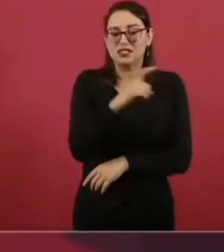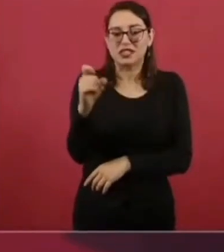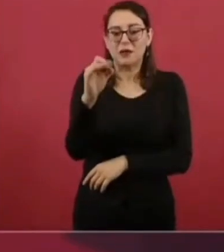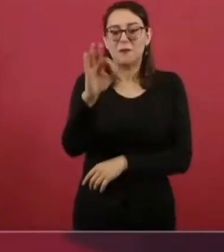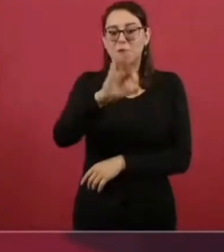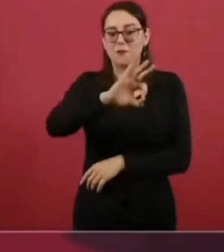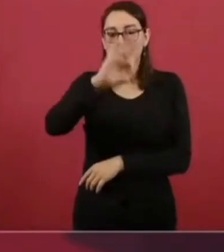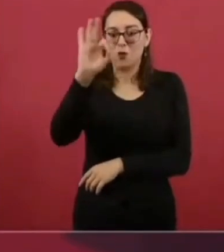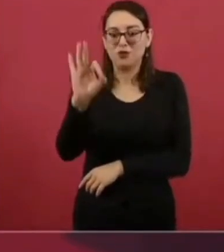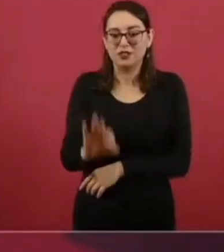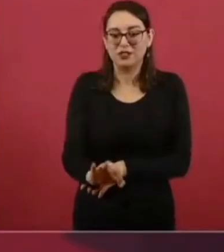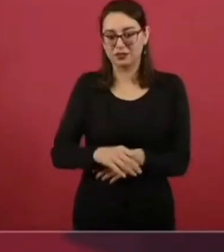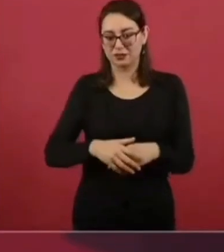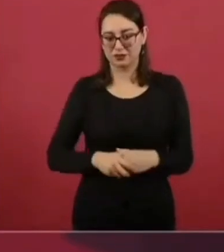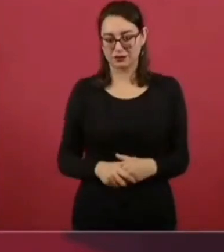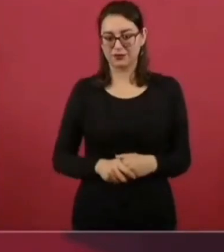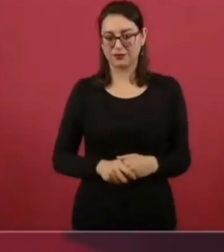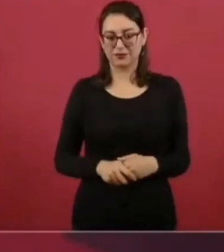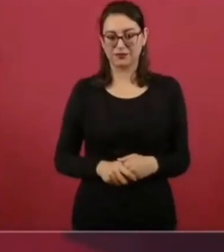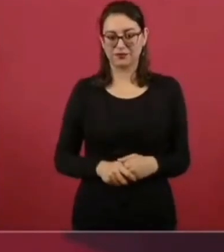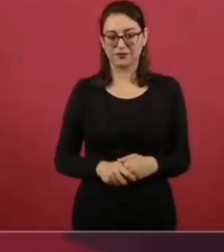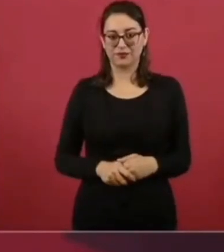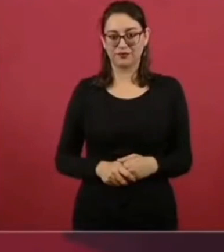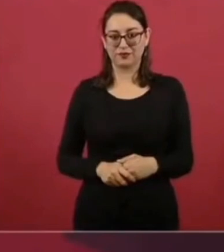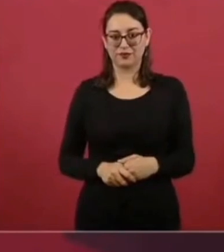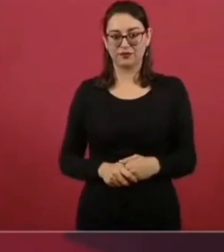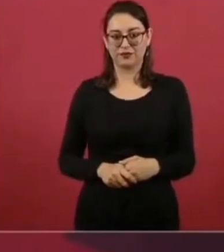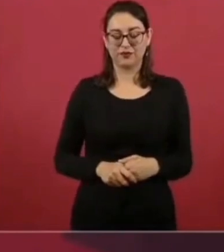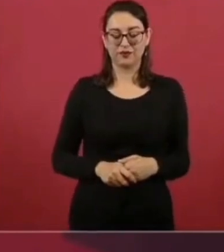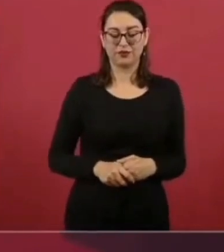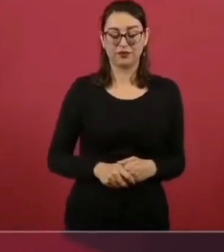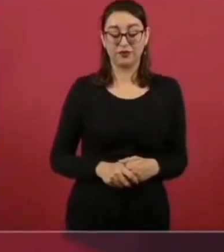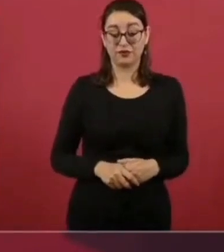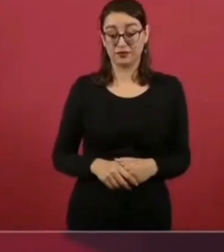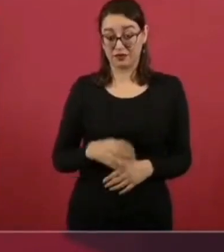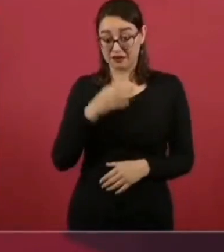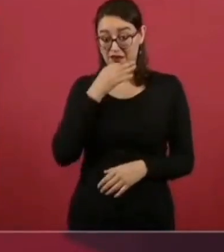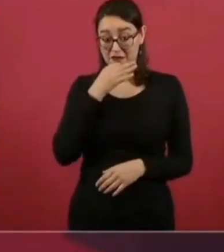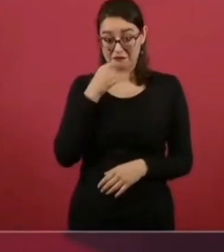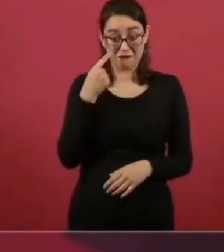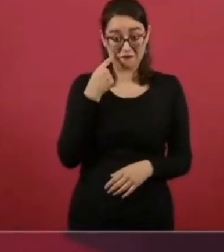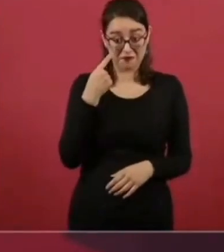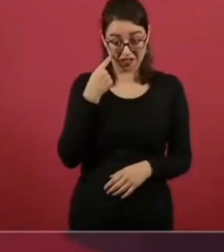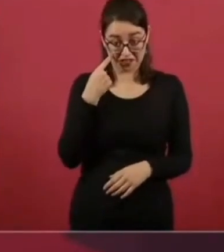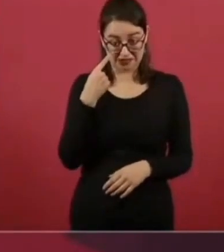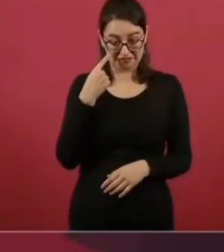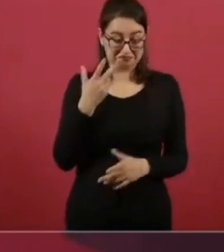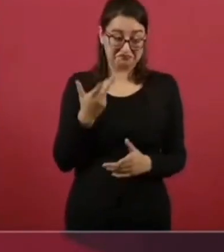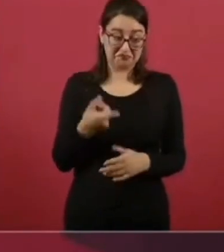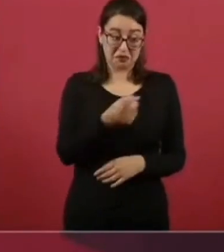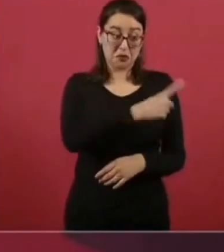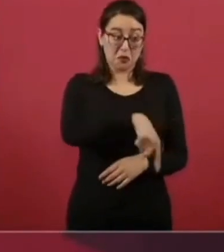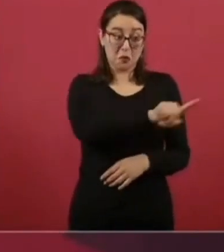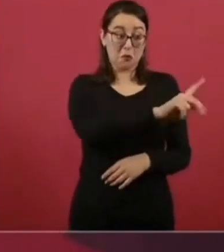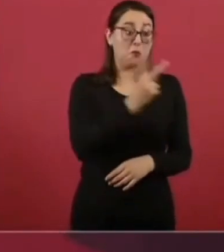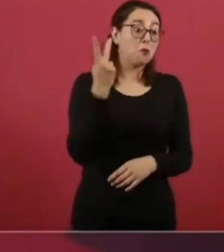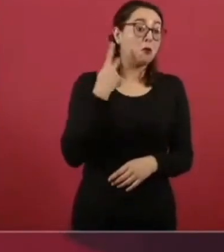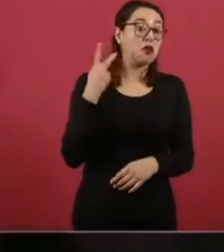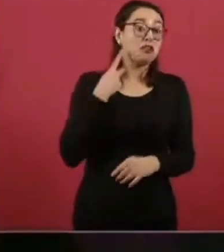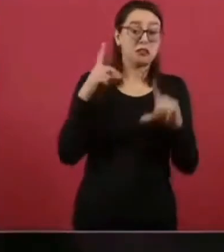un mexicano, ya no hablemos de los políticos, porque esos no conocen nada,